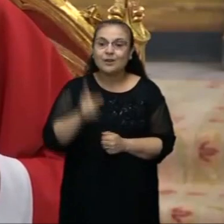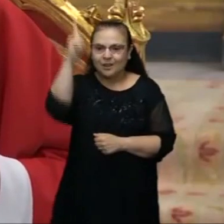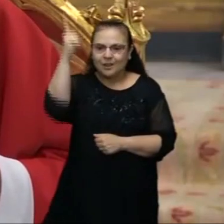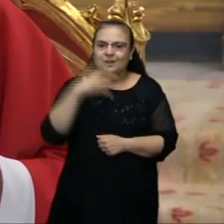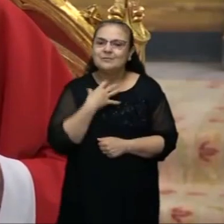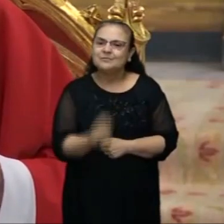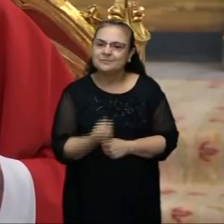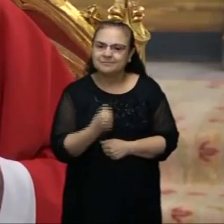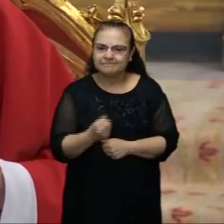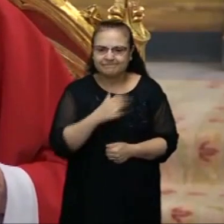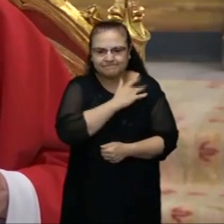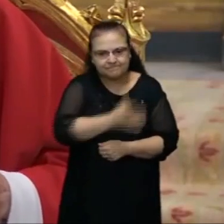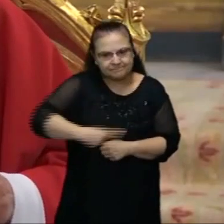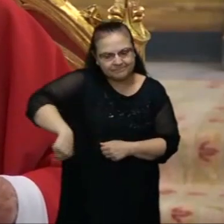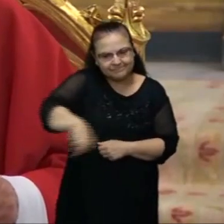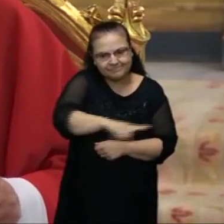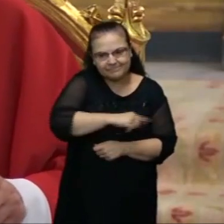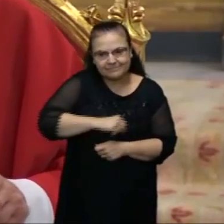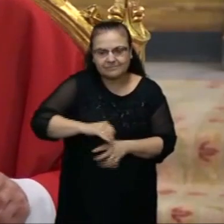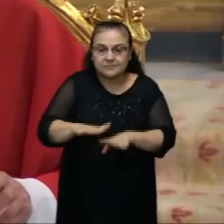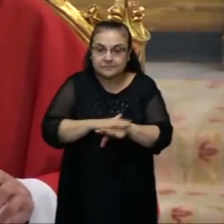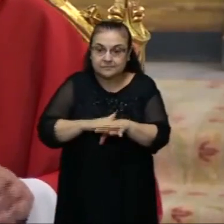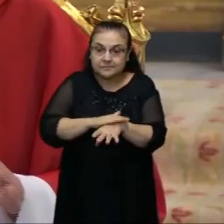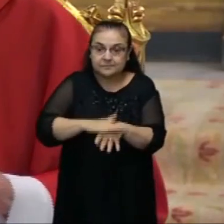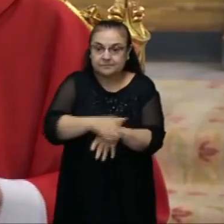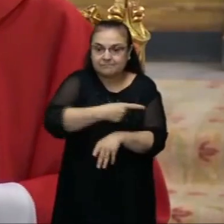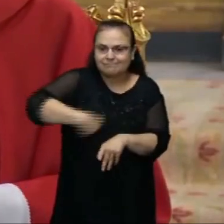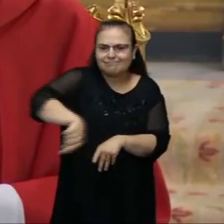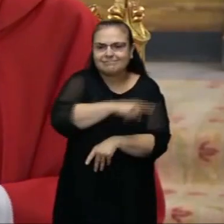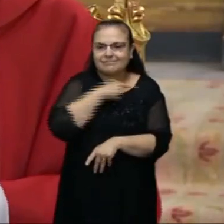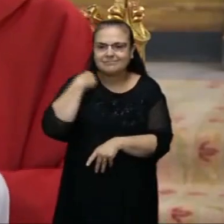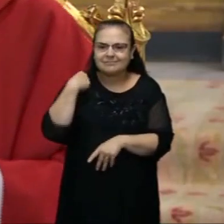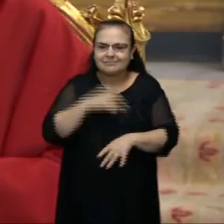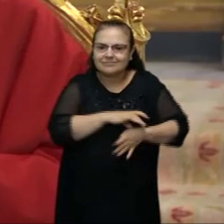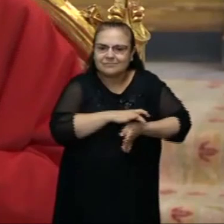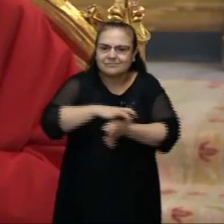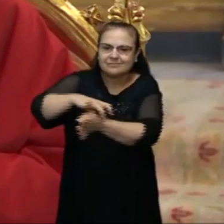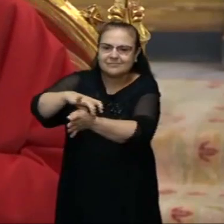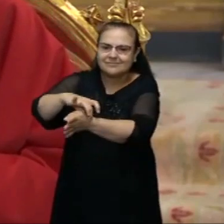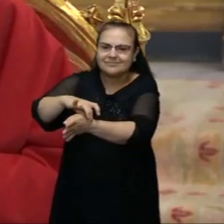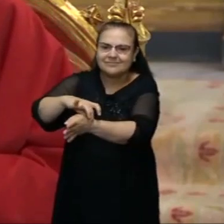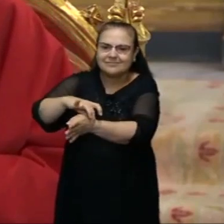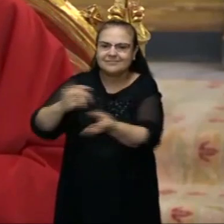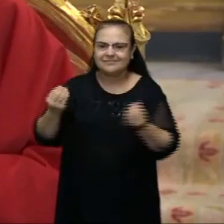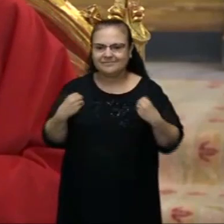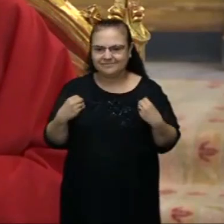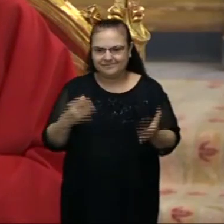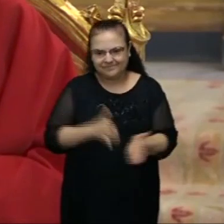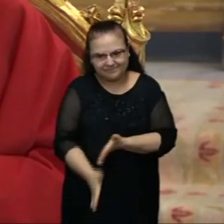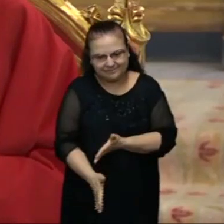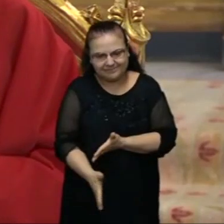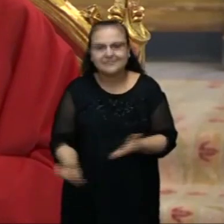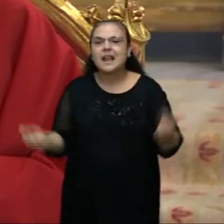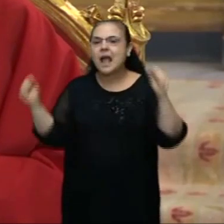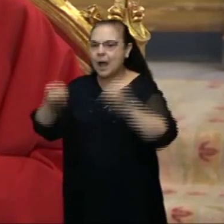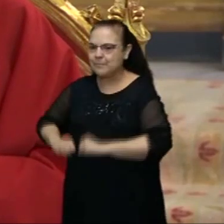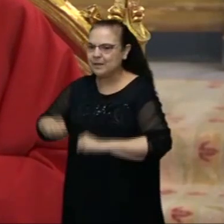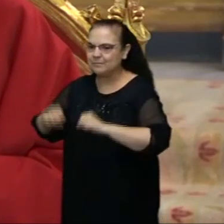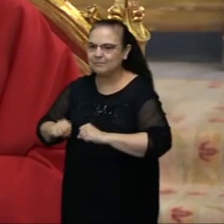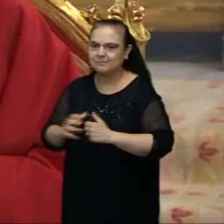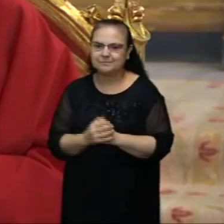Dios Todopoderoso, tenga misericordia de nosotros, perdone nuestros pecados y nos lleve a la vida